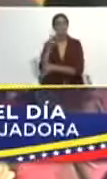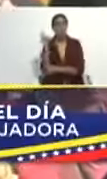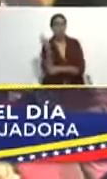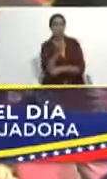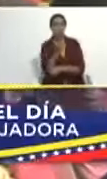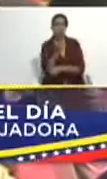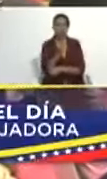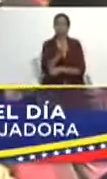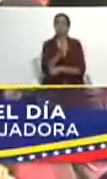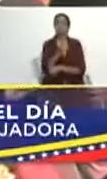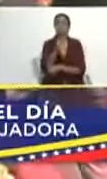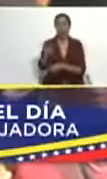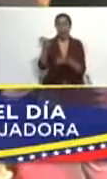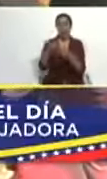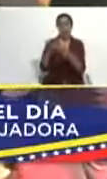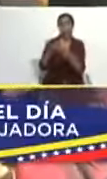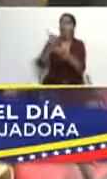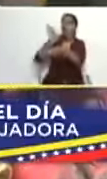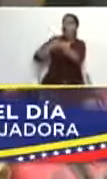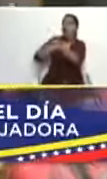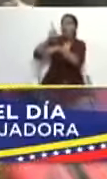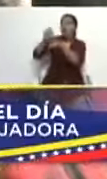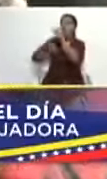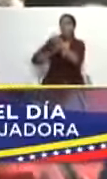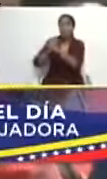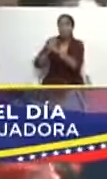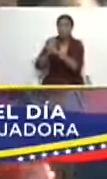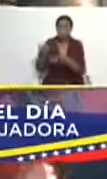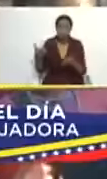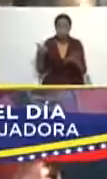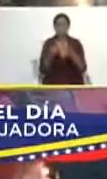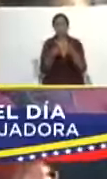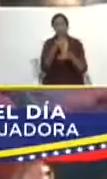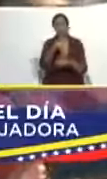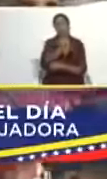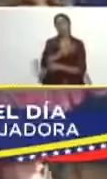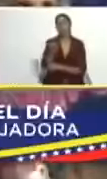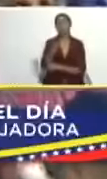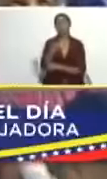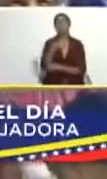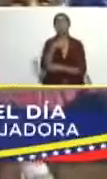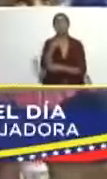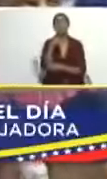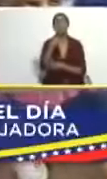los que piden sanciones. ¡Una pita a los apellidos!